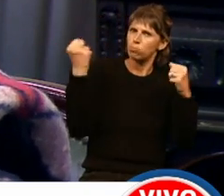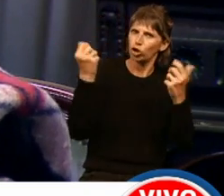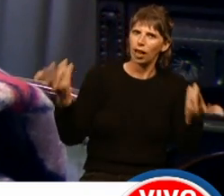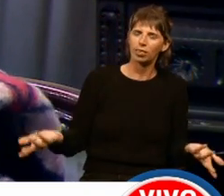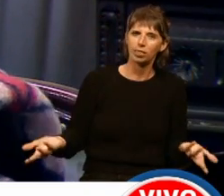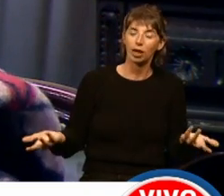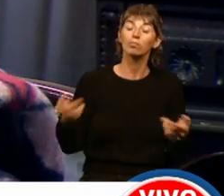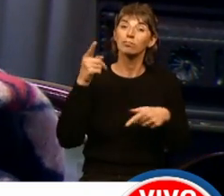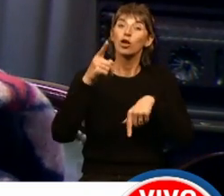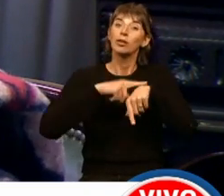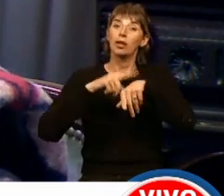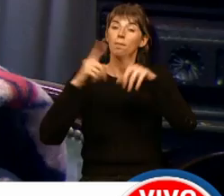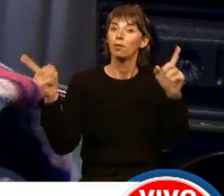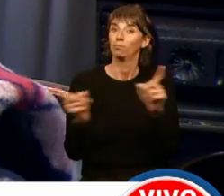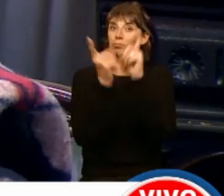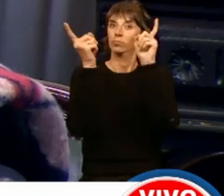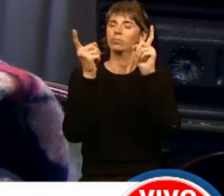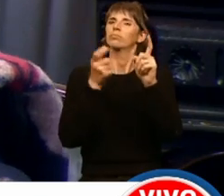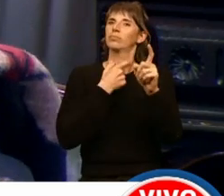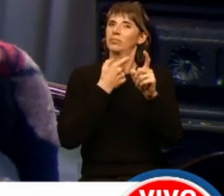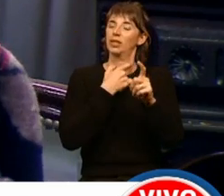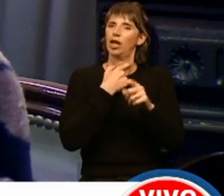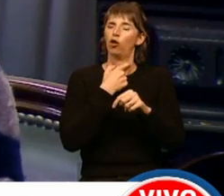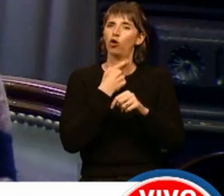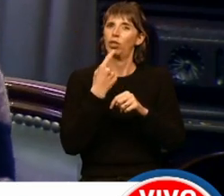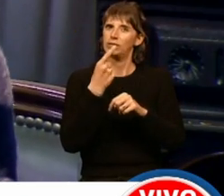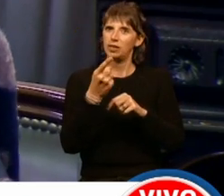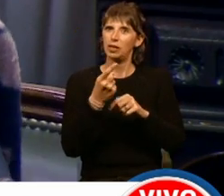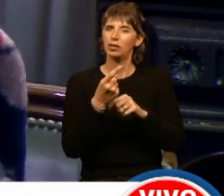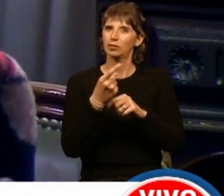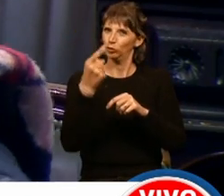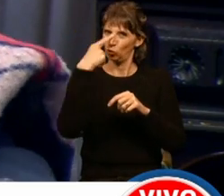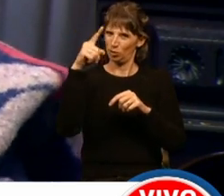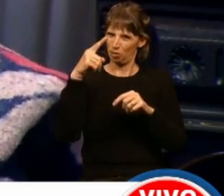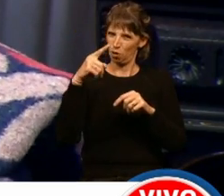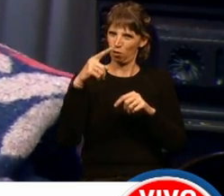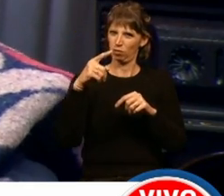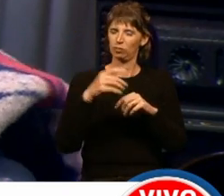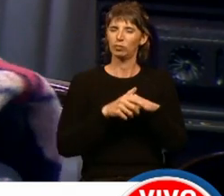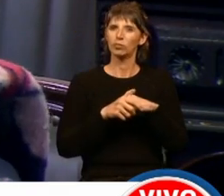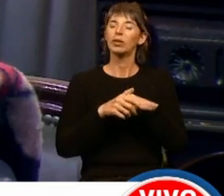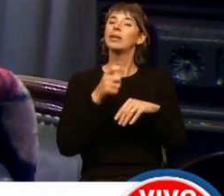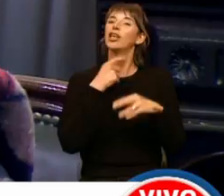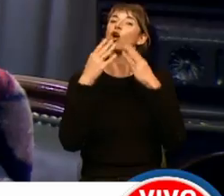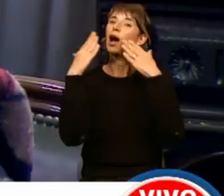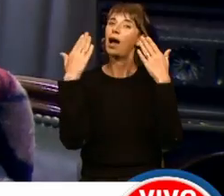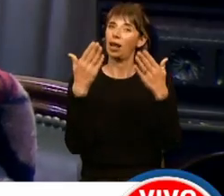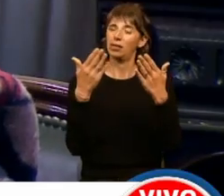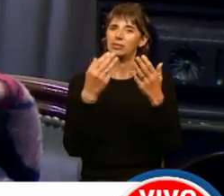como el tiempo en reducido lo quiero cerrar a esta exposición agradeciendo